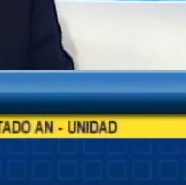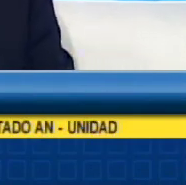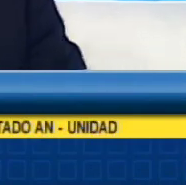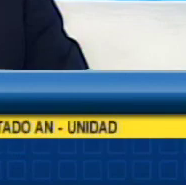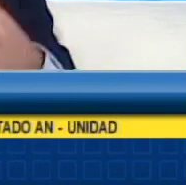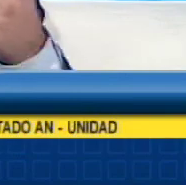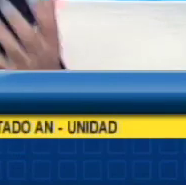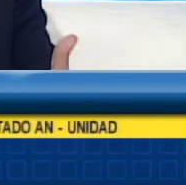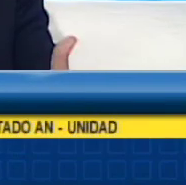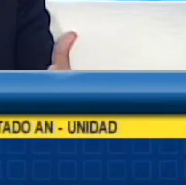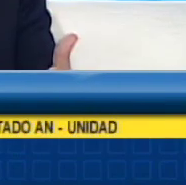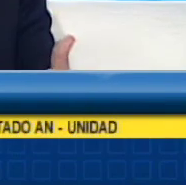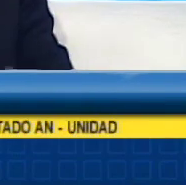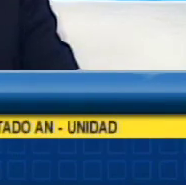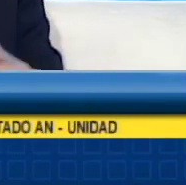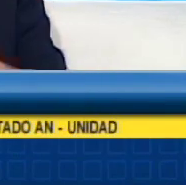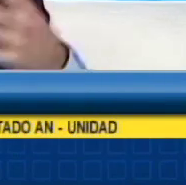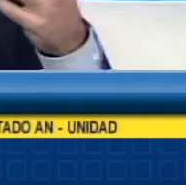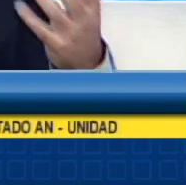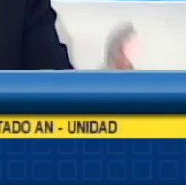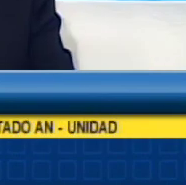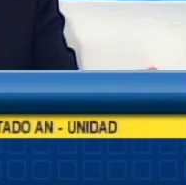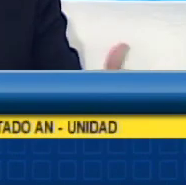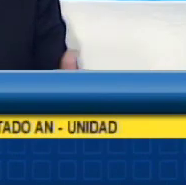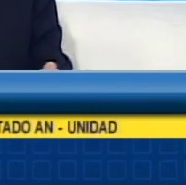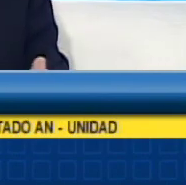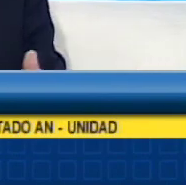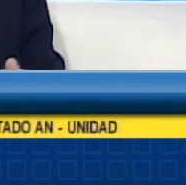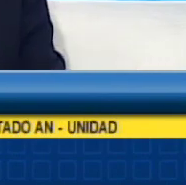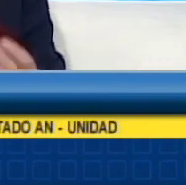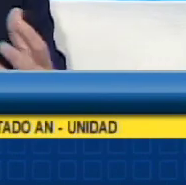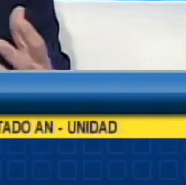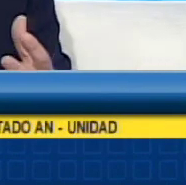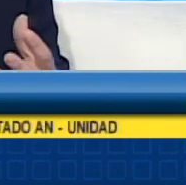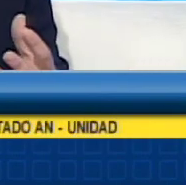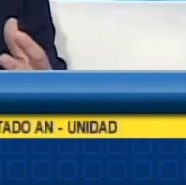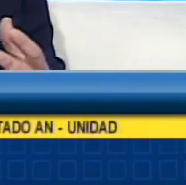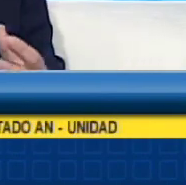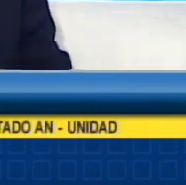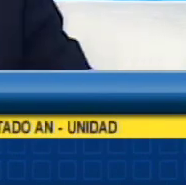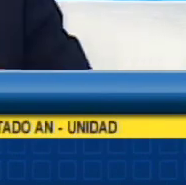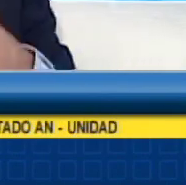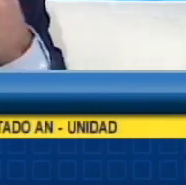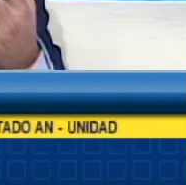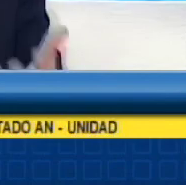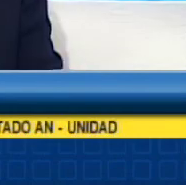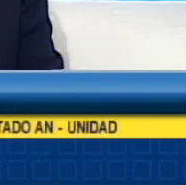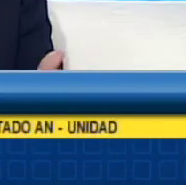artistas, que produzcan más publicidad y que la gente pueda tener marcas venezolanas? Tú lo que tienes que hacer es un gran